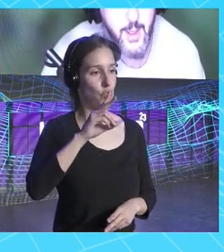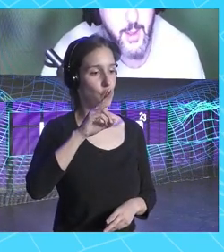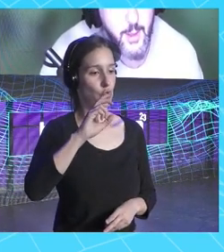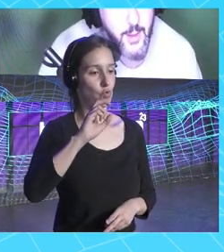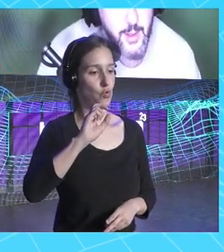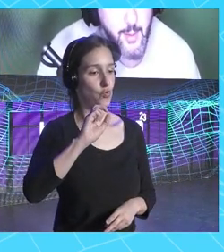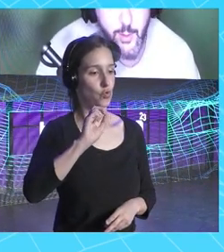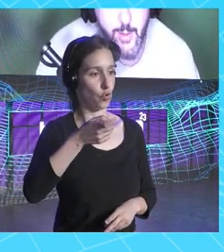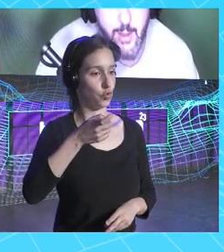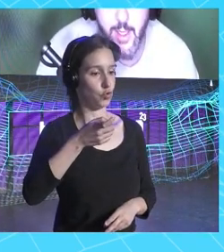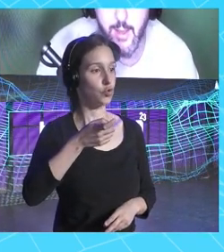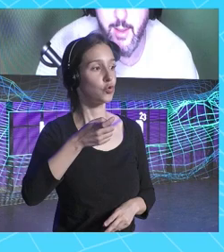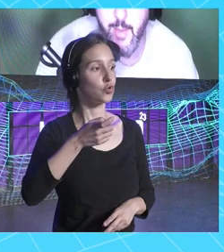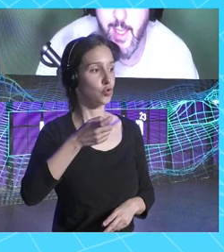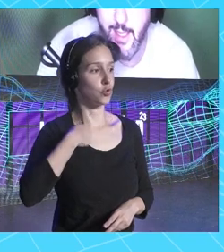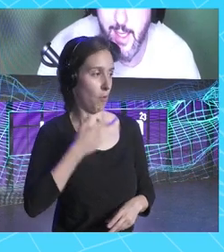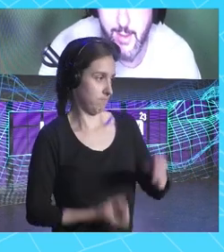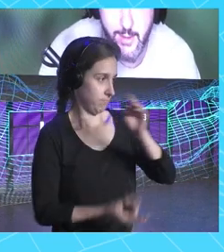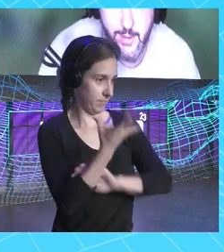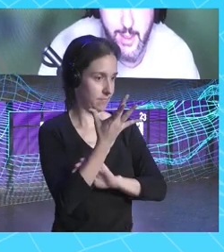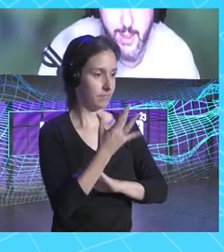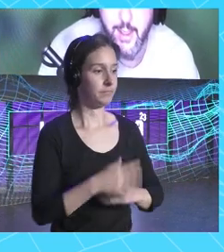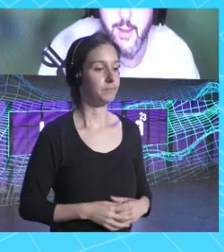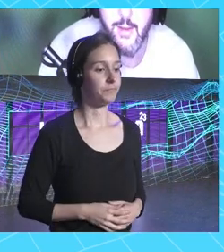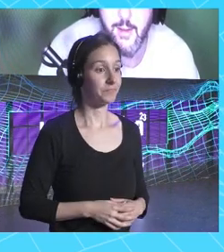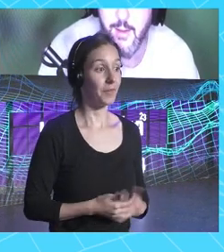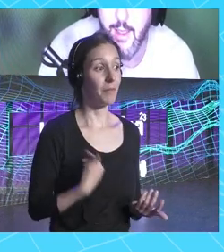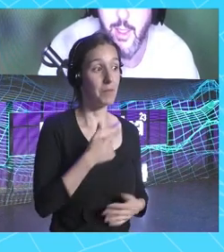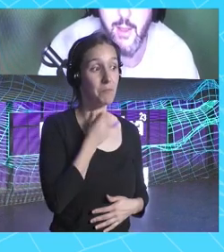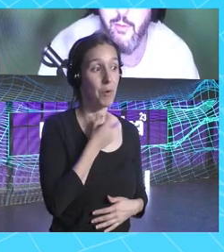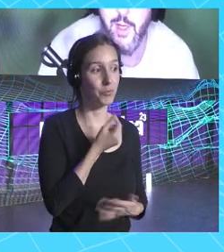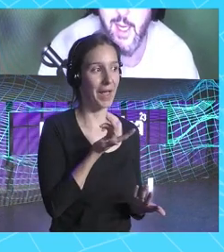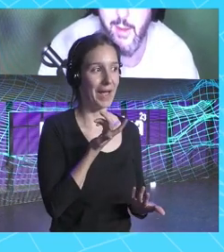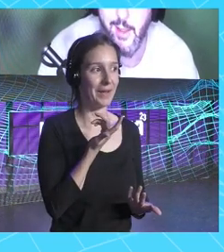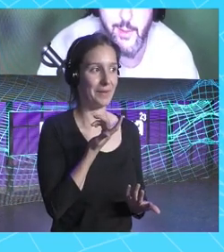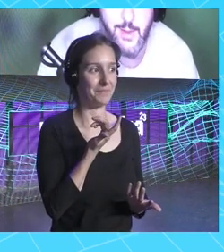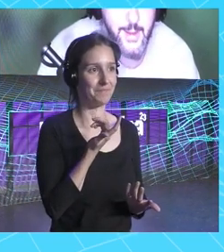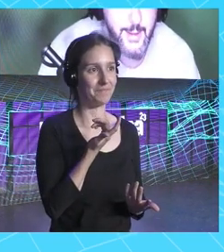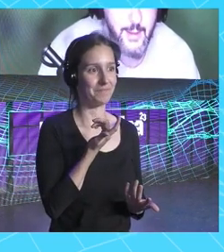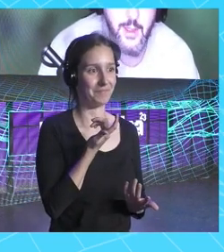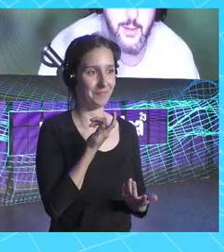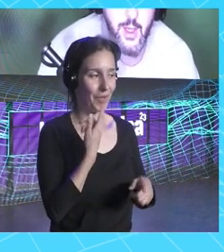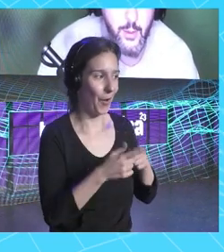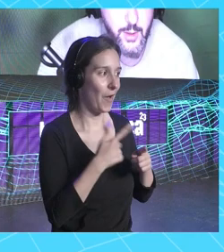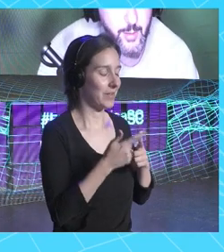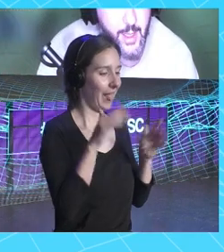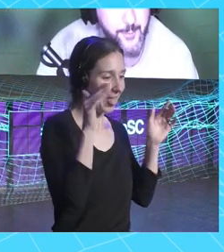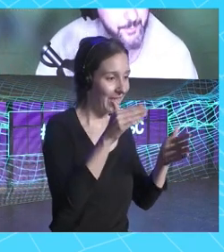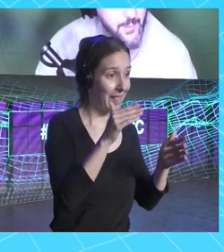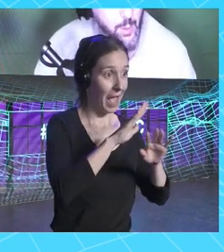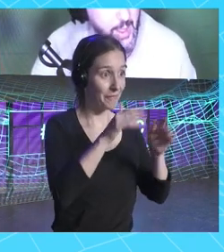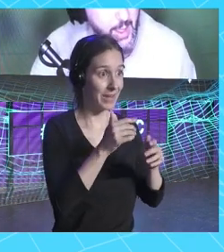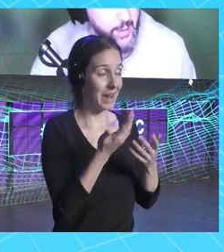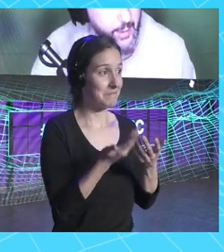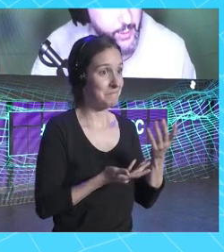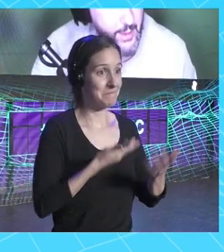entonces a mí me gusta meterme en berenjenales que no tienen un final cierto Entonces esto dedux viene de